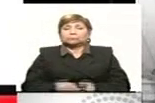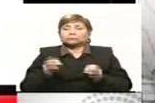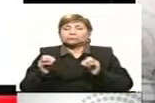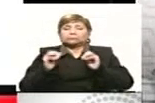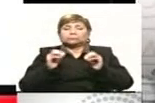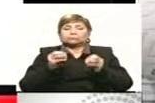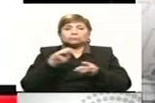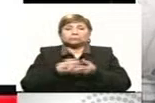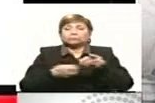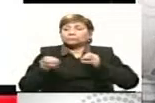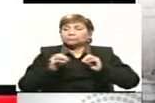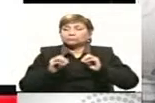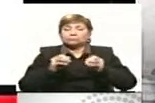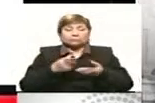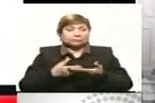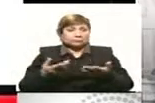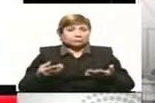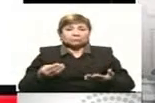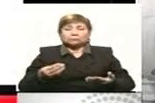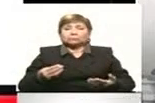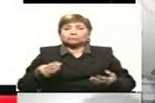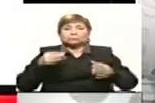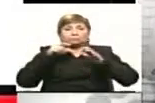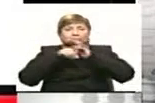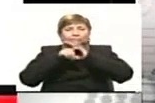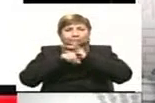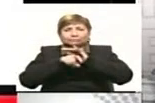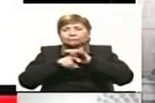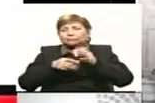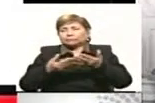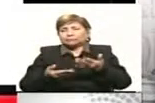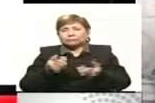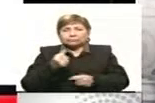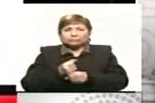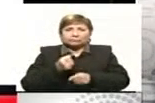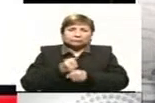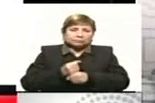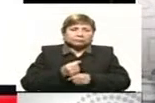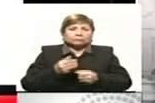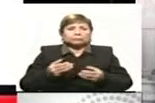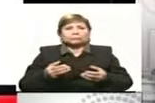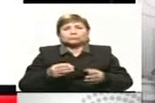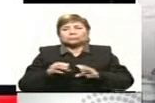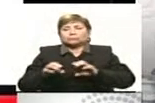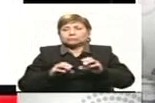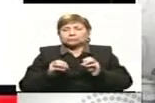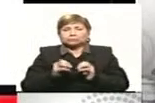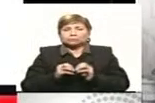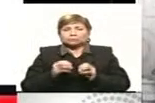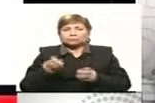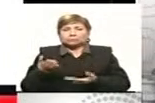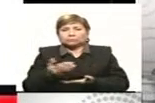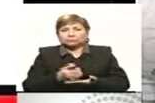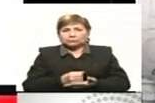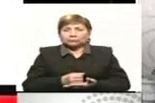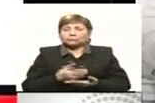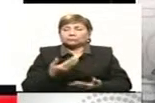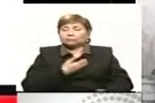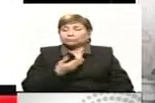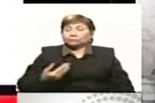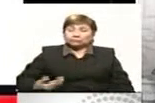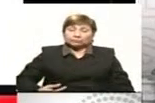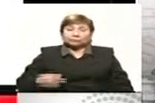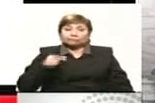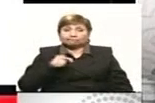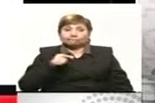concesiones mineras que se otorgan a fideicomisos para tratar de mejorar las condiciones de vida en las zonas alrededor de esas minas que el Estado mismo